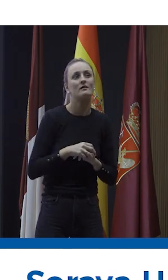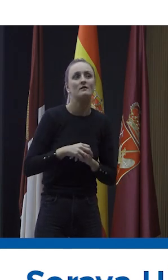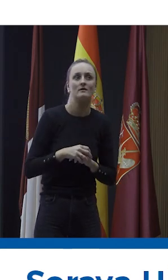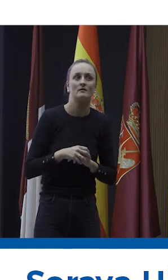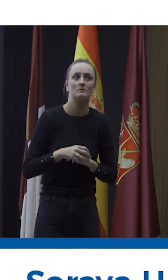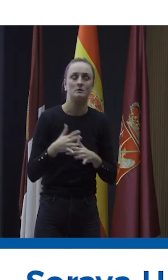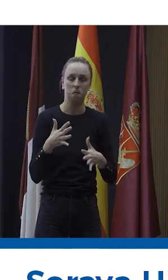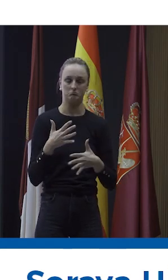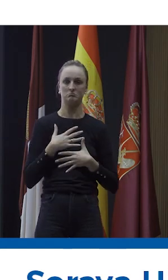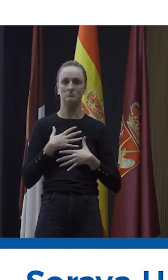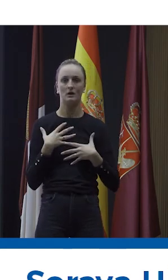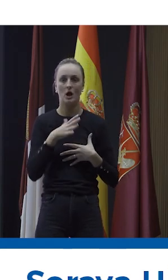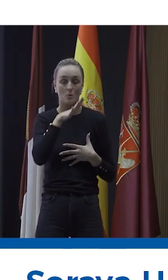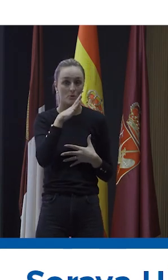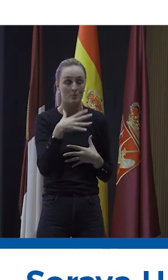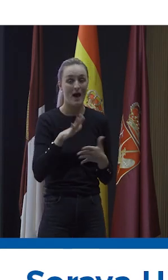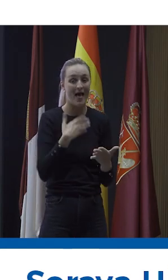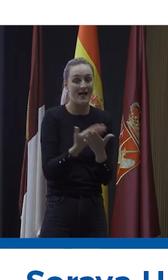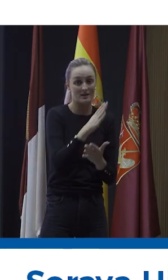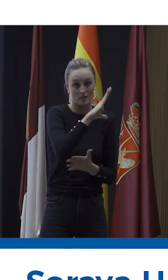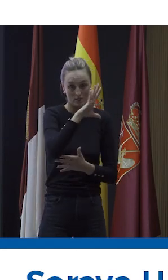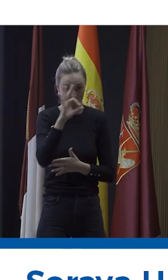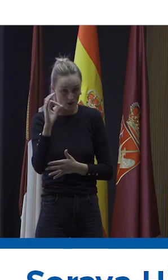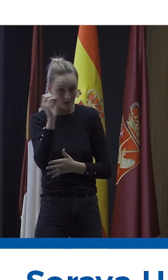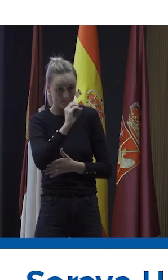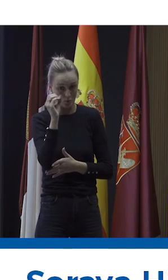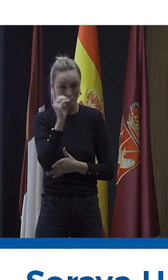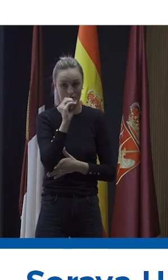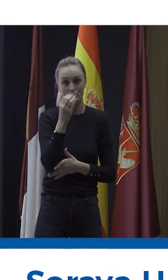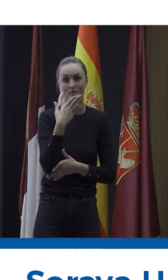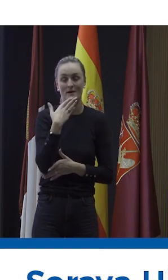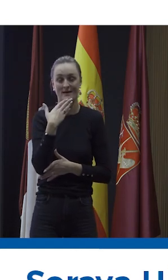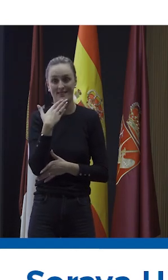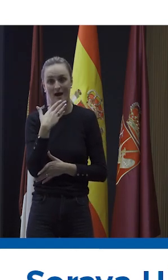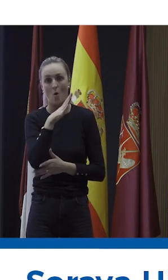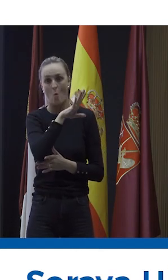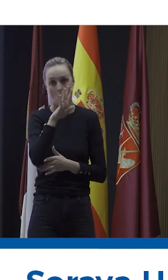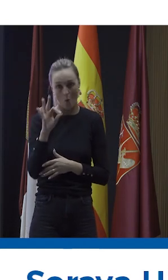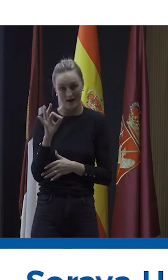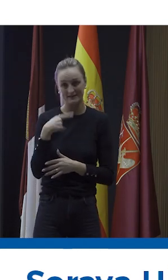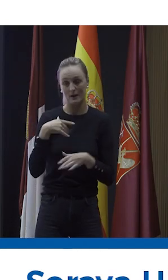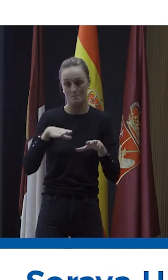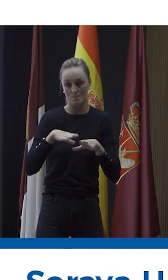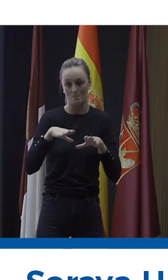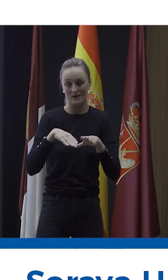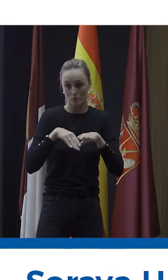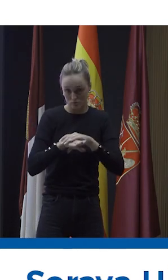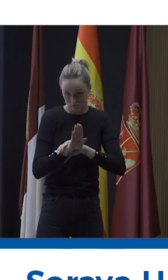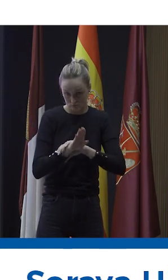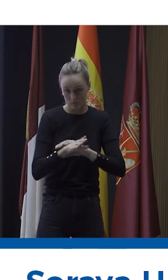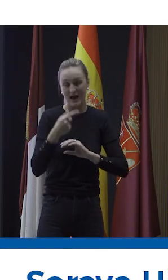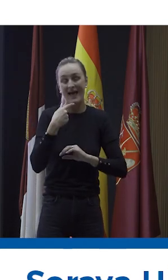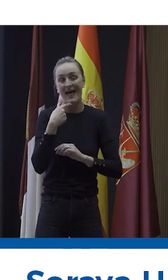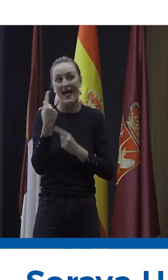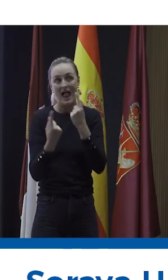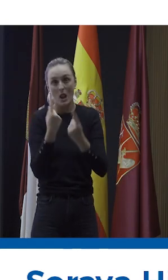muy impactantes porque hasta el 50% de las mujeres de 40 años que han tenido un parto vaginal van a presentar algún